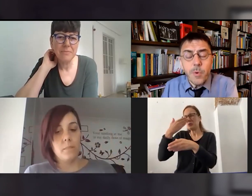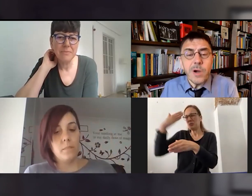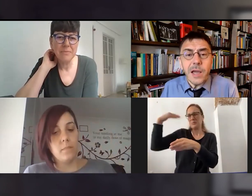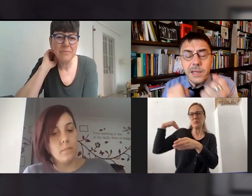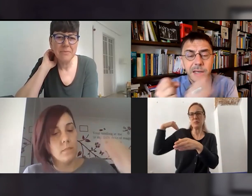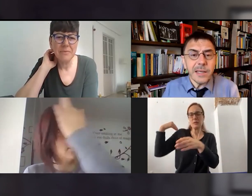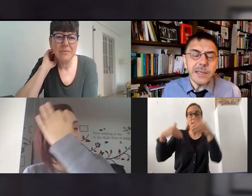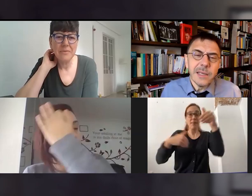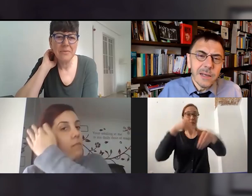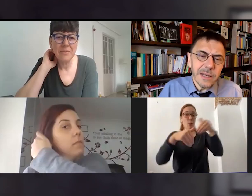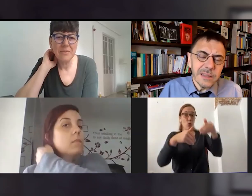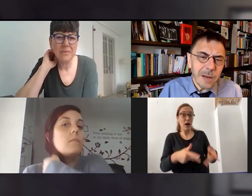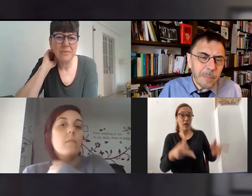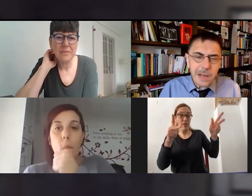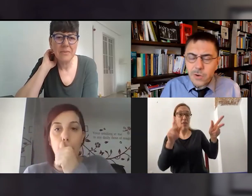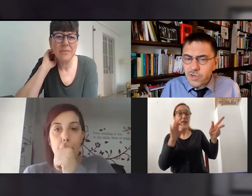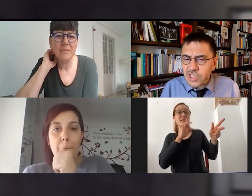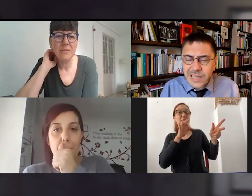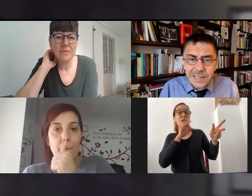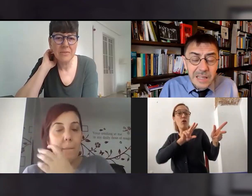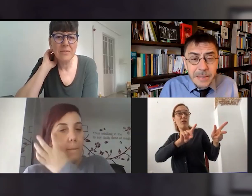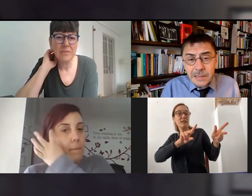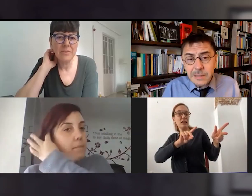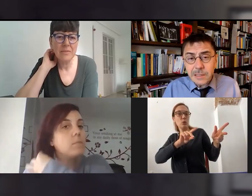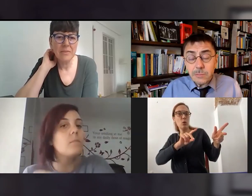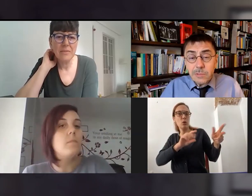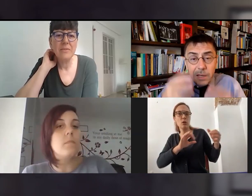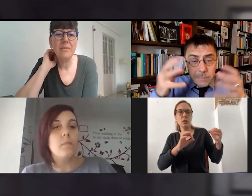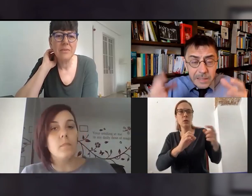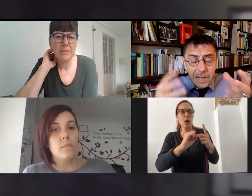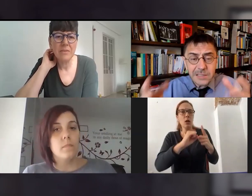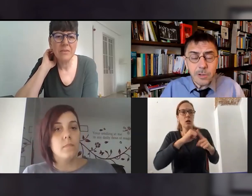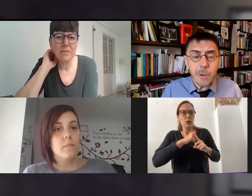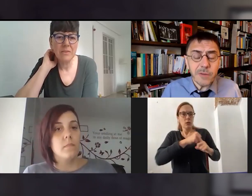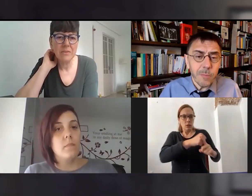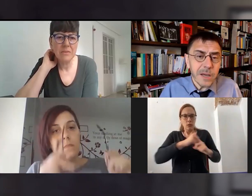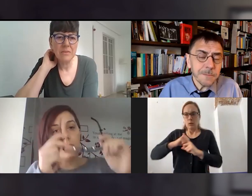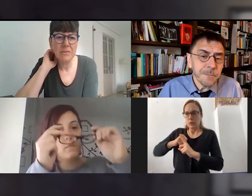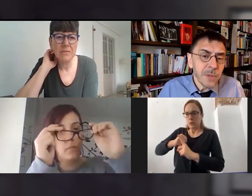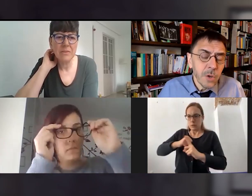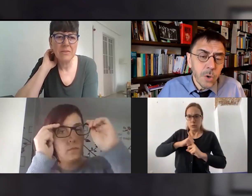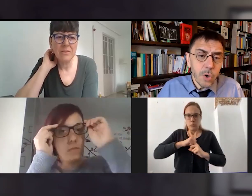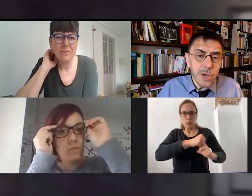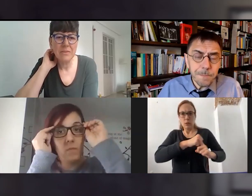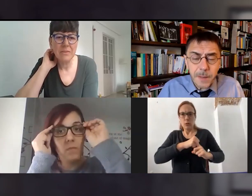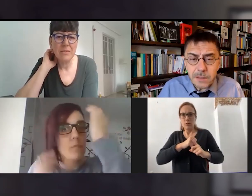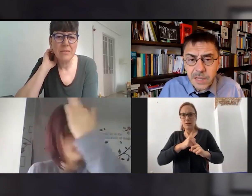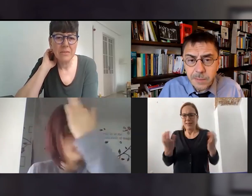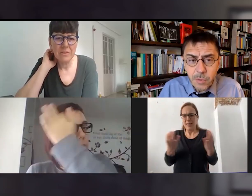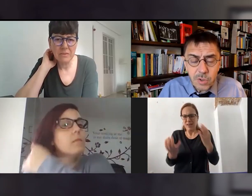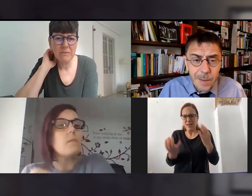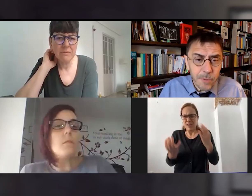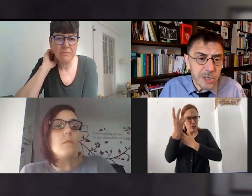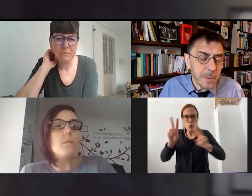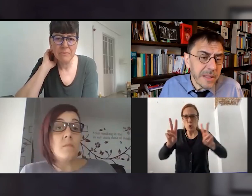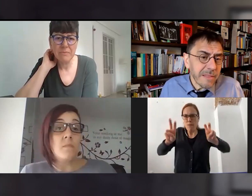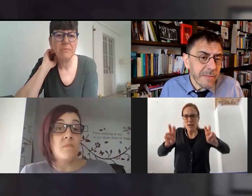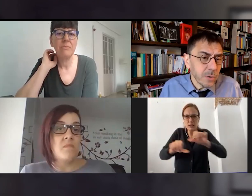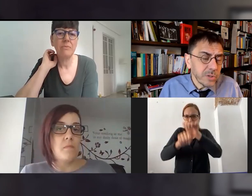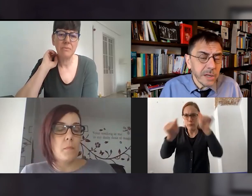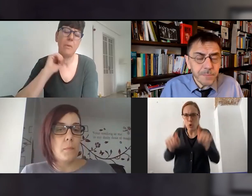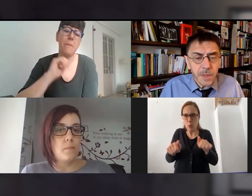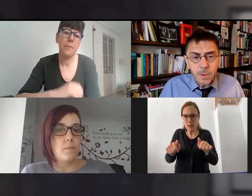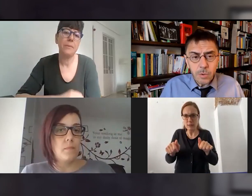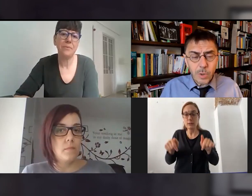le empuja y le interpela constantemente, ¿no?, a inventarse nuevas formas, hoy tenemos la posibilidad